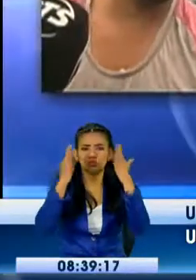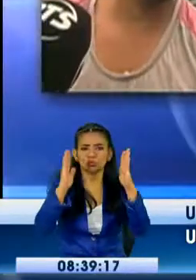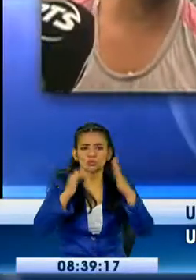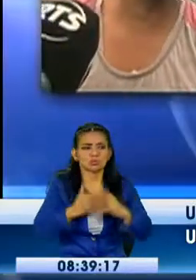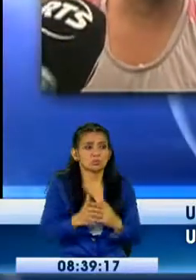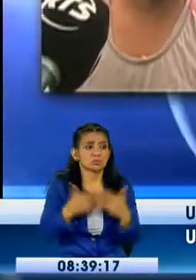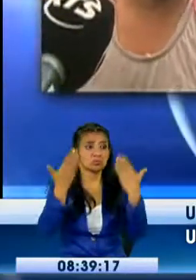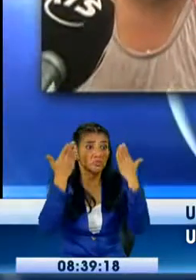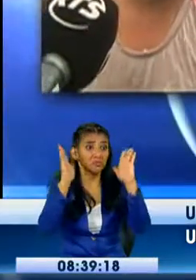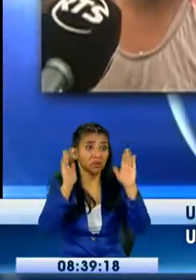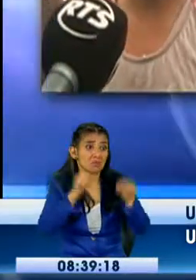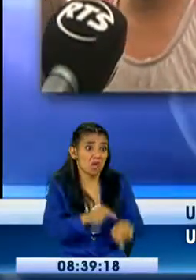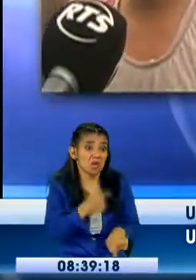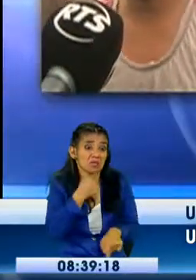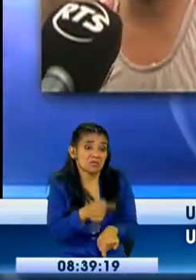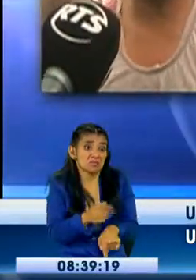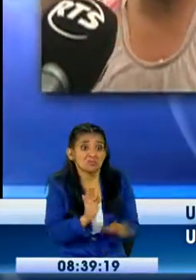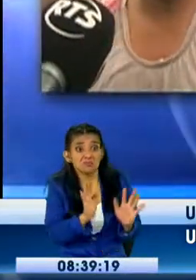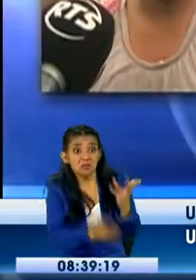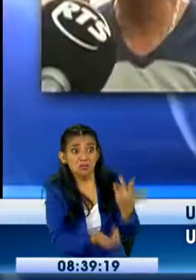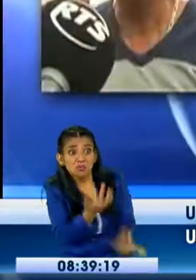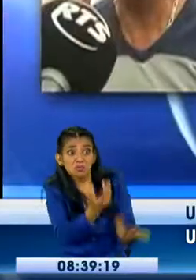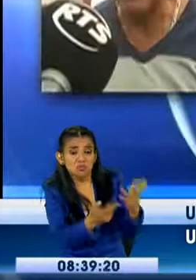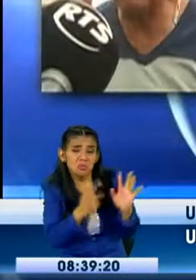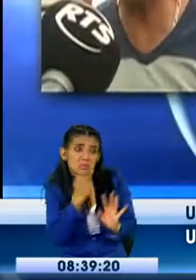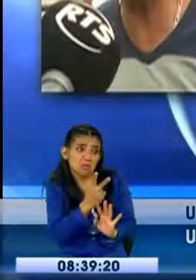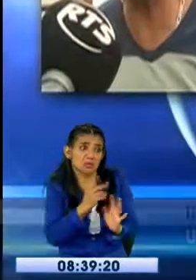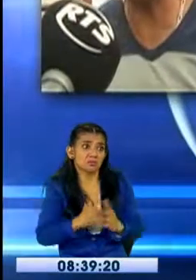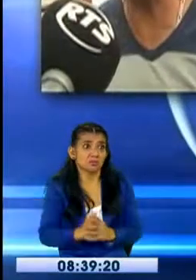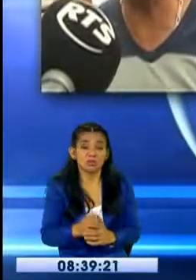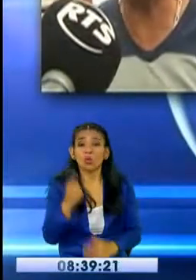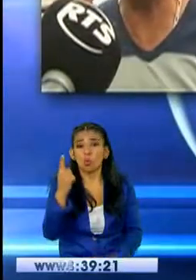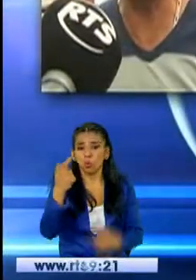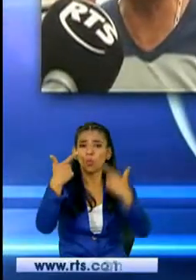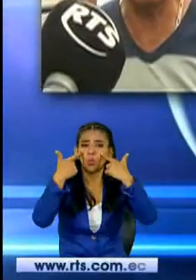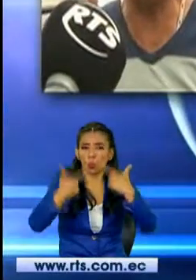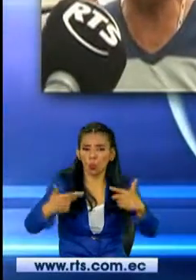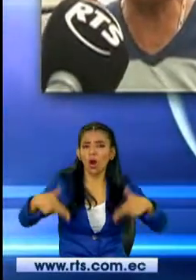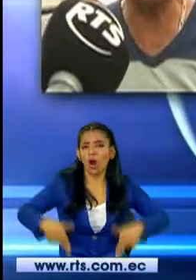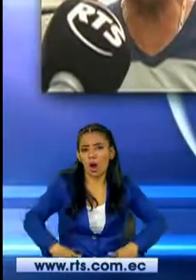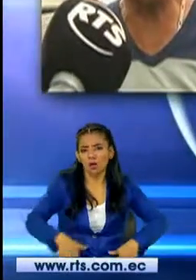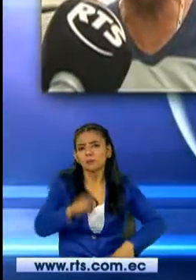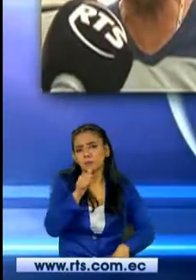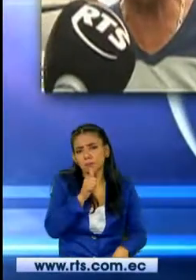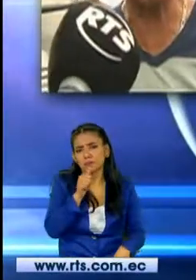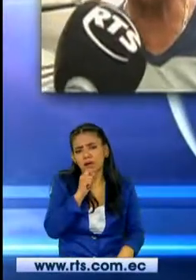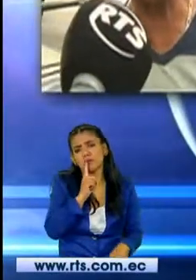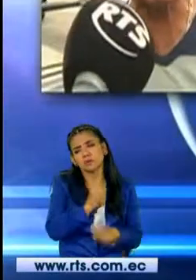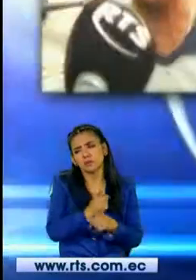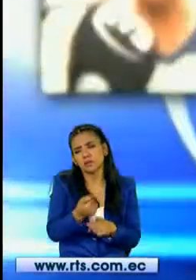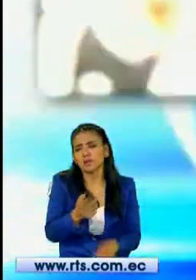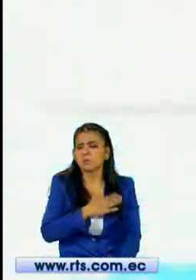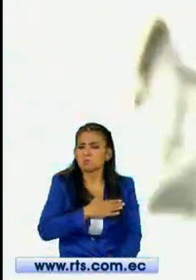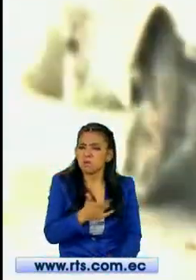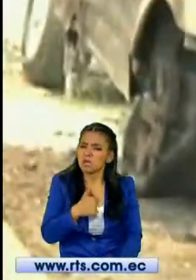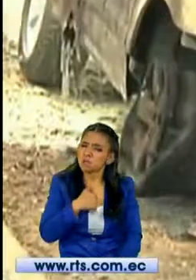sé, ahí cuando acordé que estaba ardiendo esa casetita y nomás. Era un guardia particular, sí, es lamentable lo que le está pasando a mi